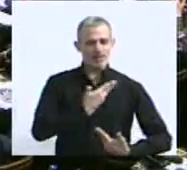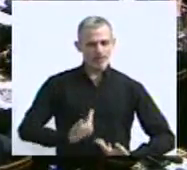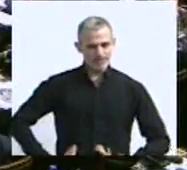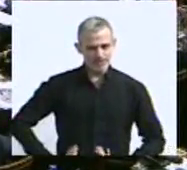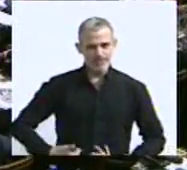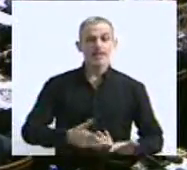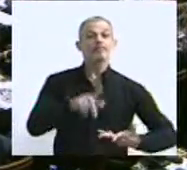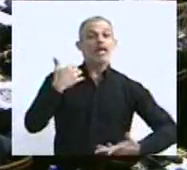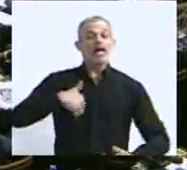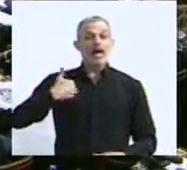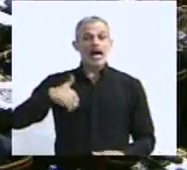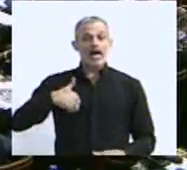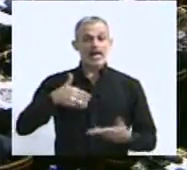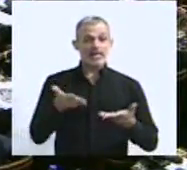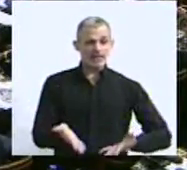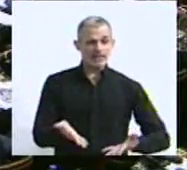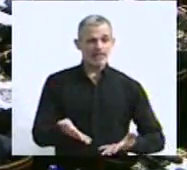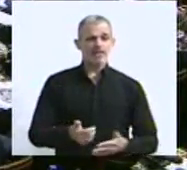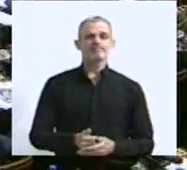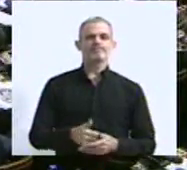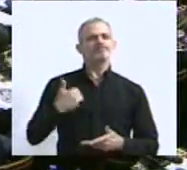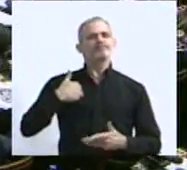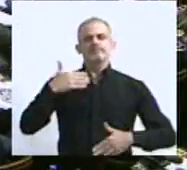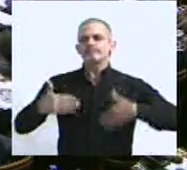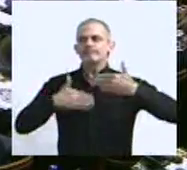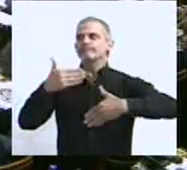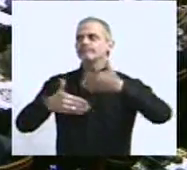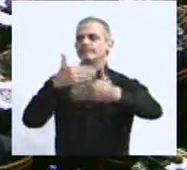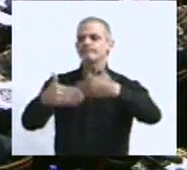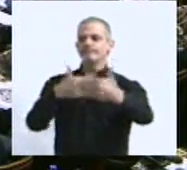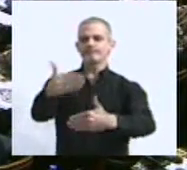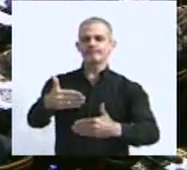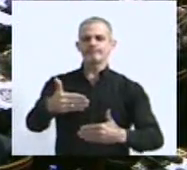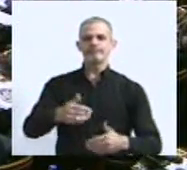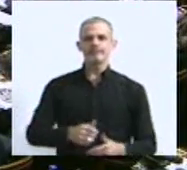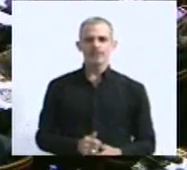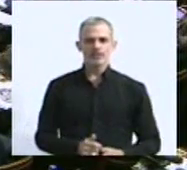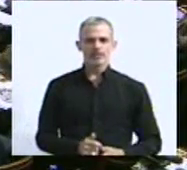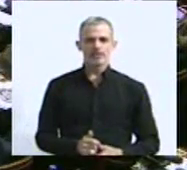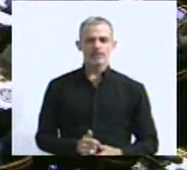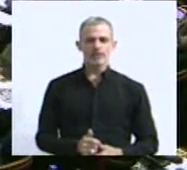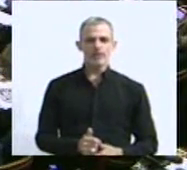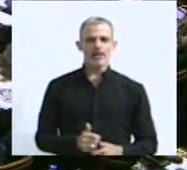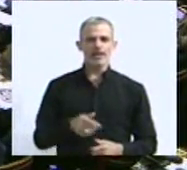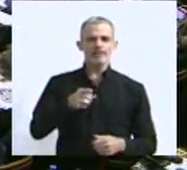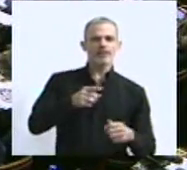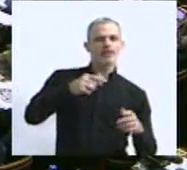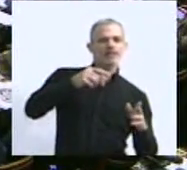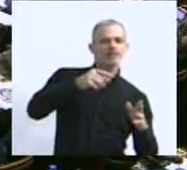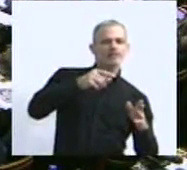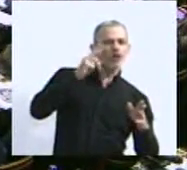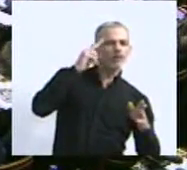Presidenta, la Argentina se desenvolvió entre 1994 y el